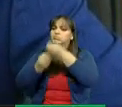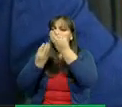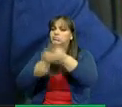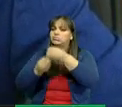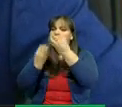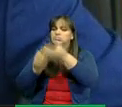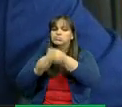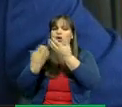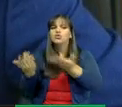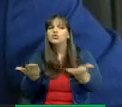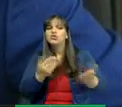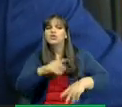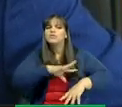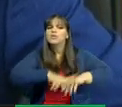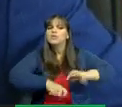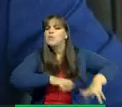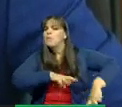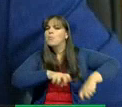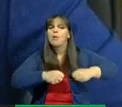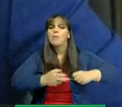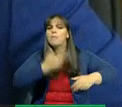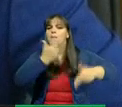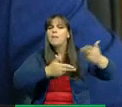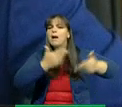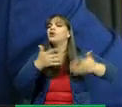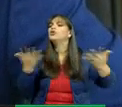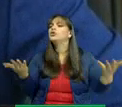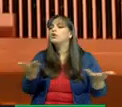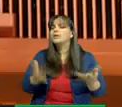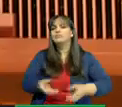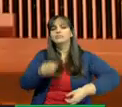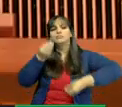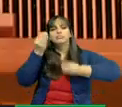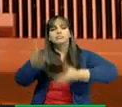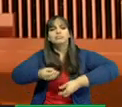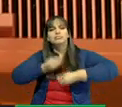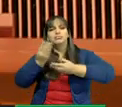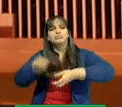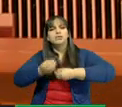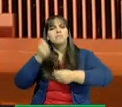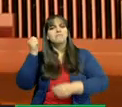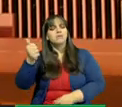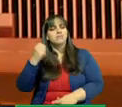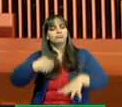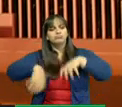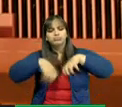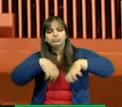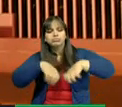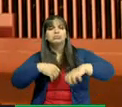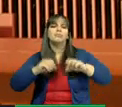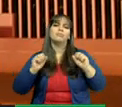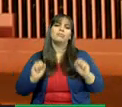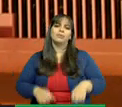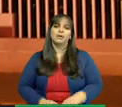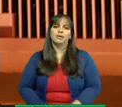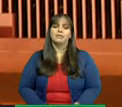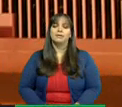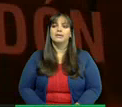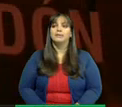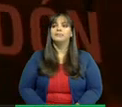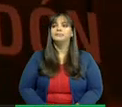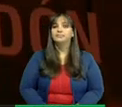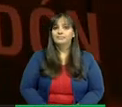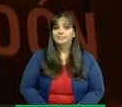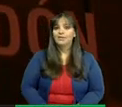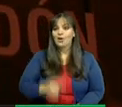y combatir estos hechos delictivos que atentan contra la seguridad. En los próximos minutos se llevará a cabo la audiencia